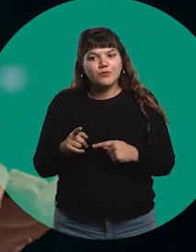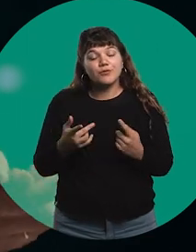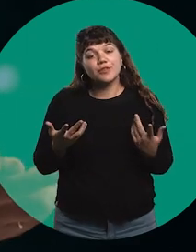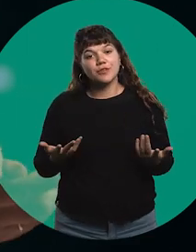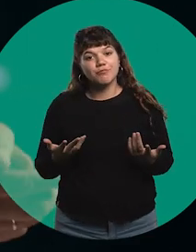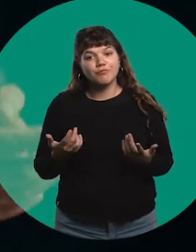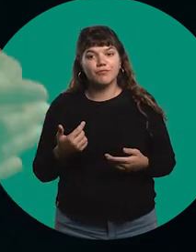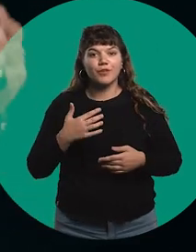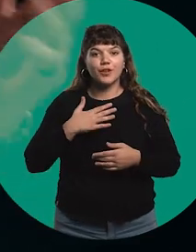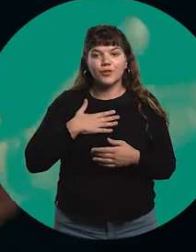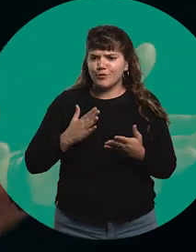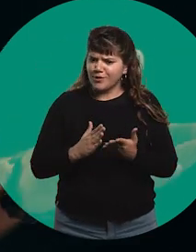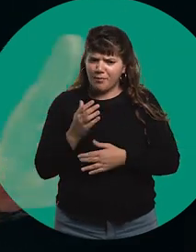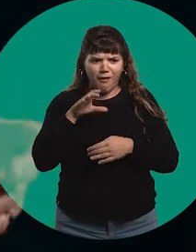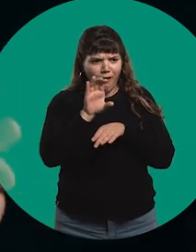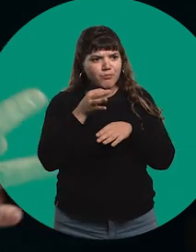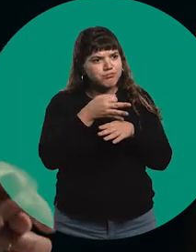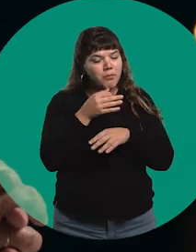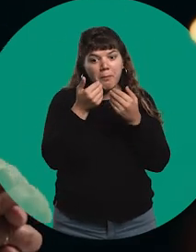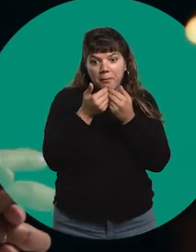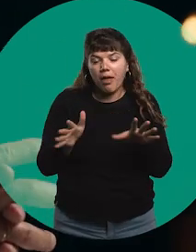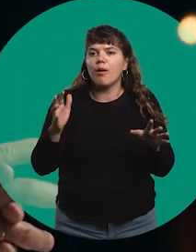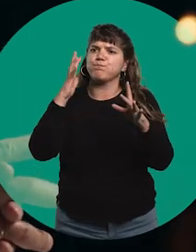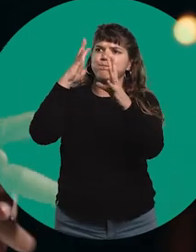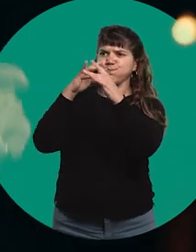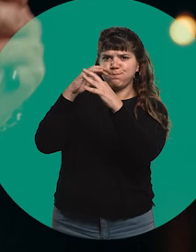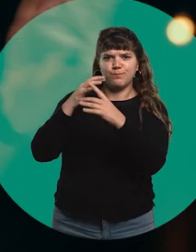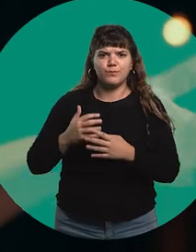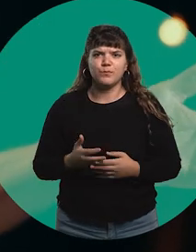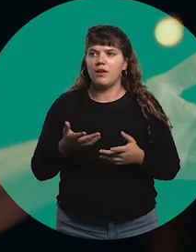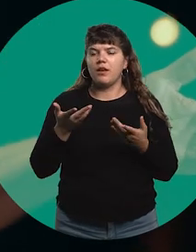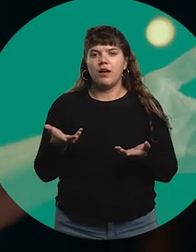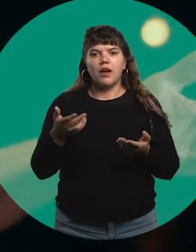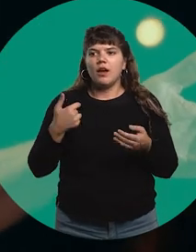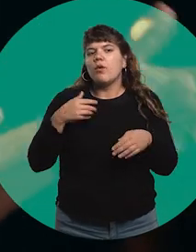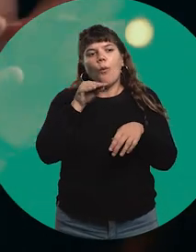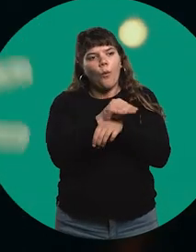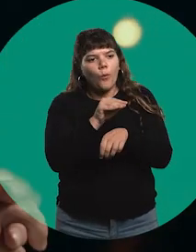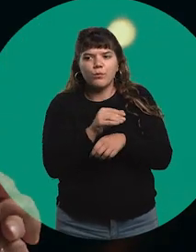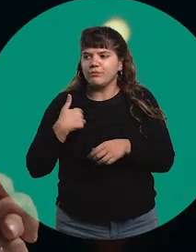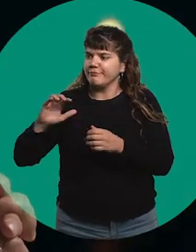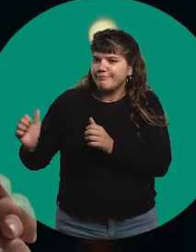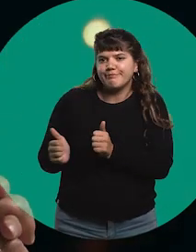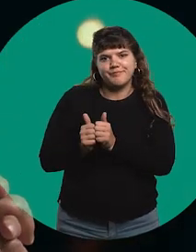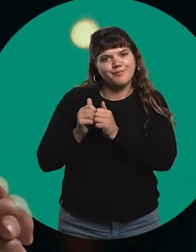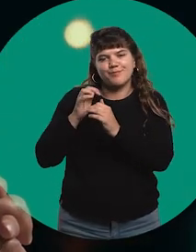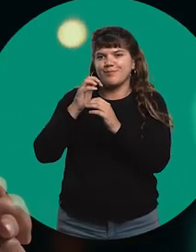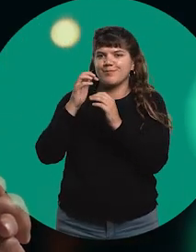que yo empiezo todas mis clases con Josefina. Los cursos que doy con Josefina.